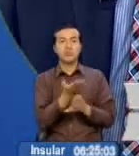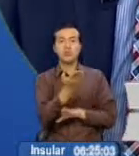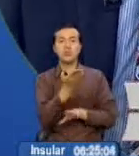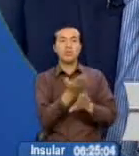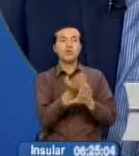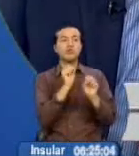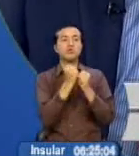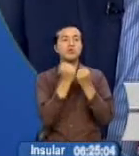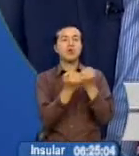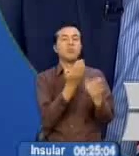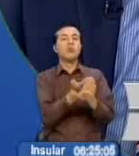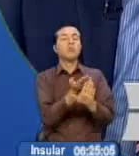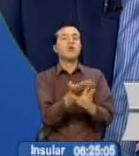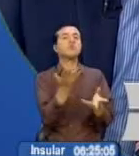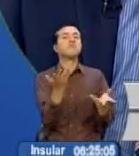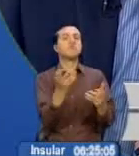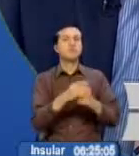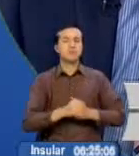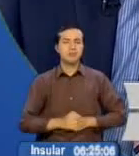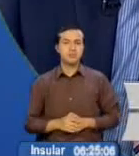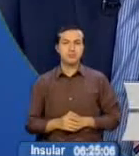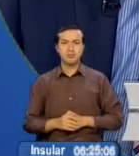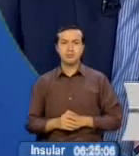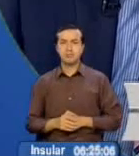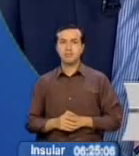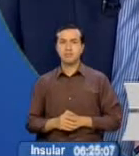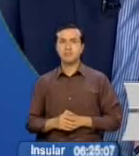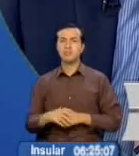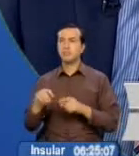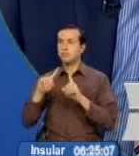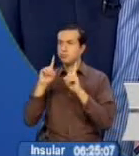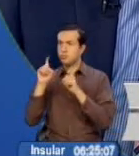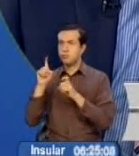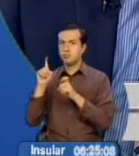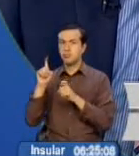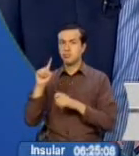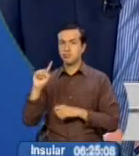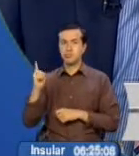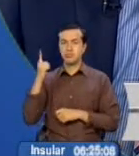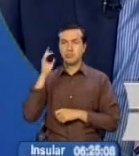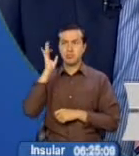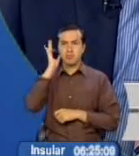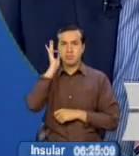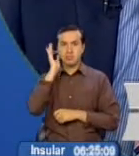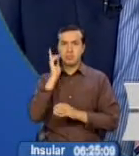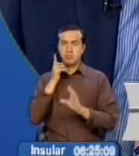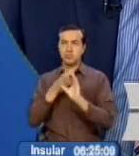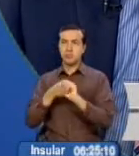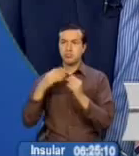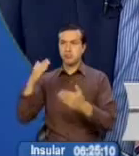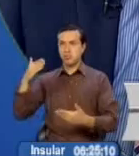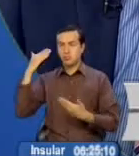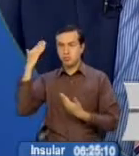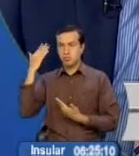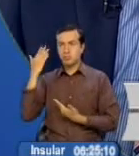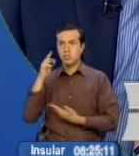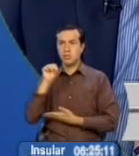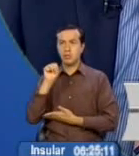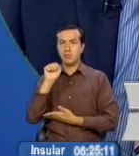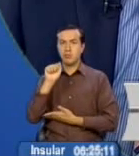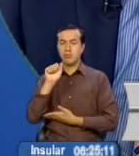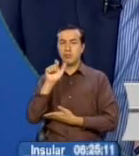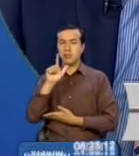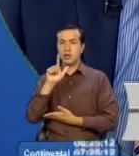a la sociedad? Lo mismo tienen que haberle preguntado a la primera mujer que participó políticamente, como fue Matilde Hidalgo